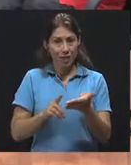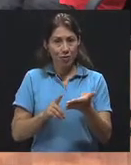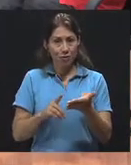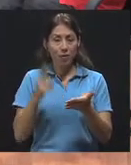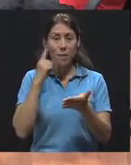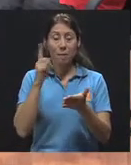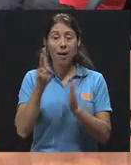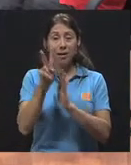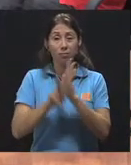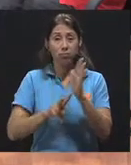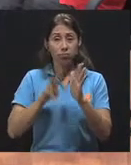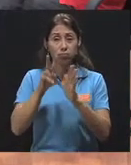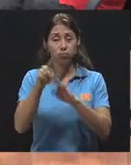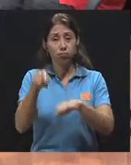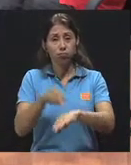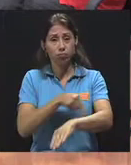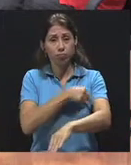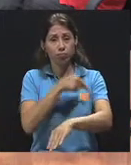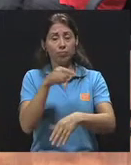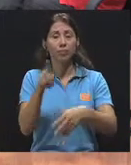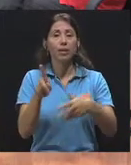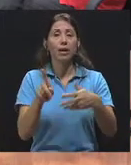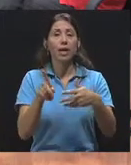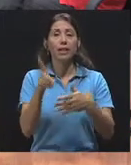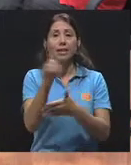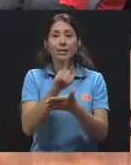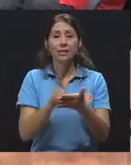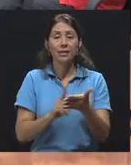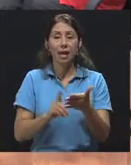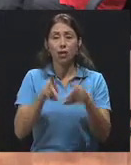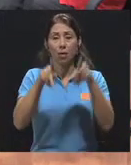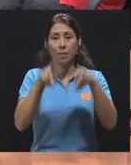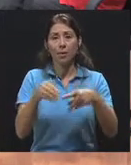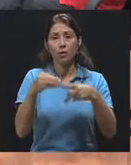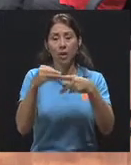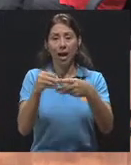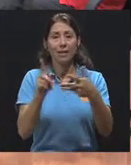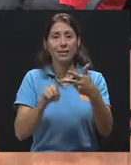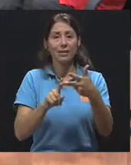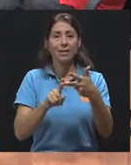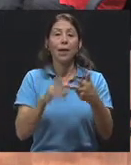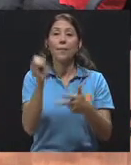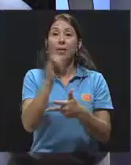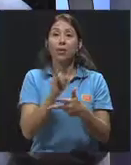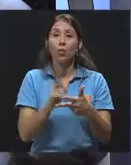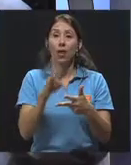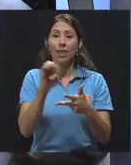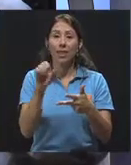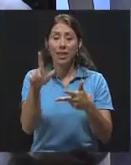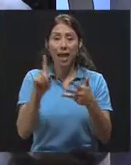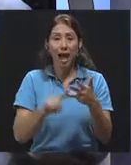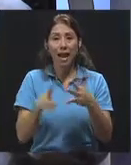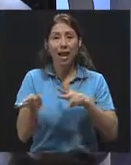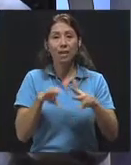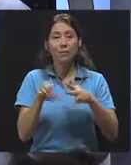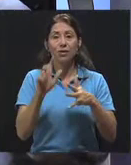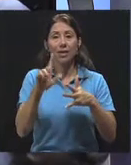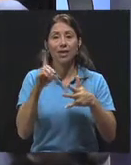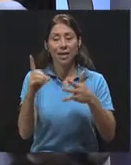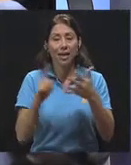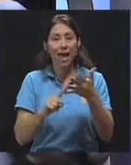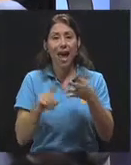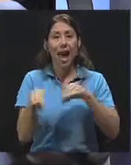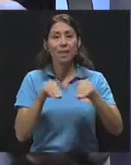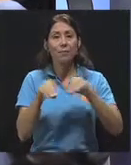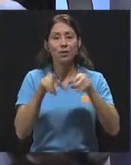diseño para largometrajes animados, diseño de personajes, pintura digital, animación 3D, animación